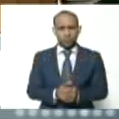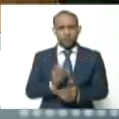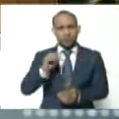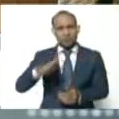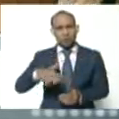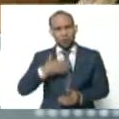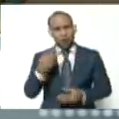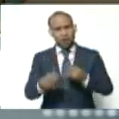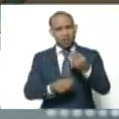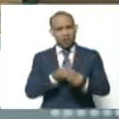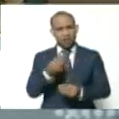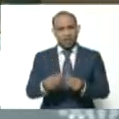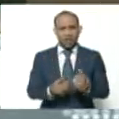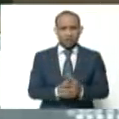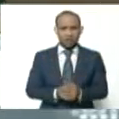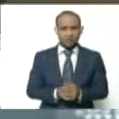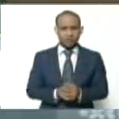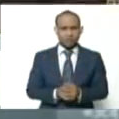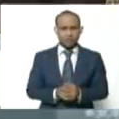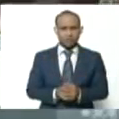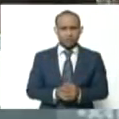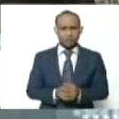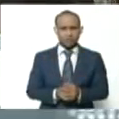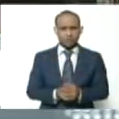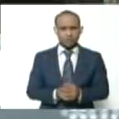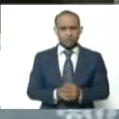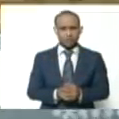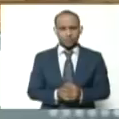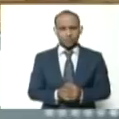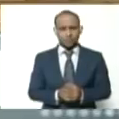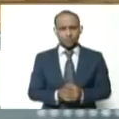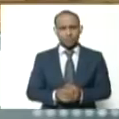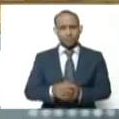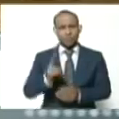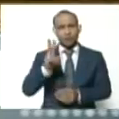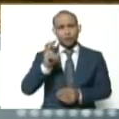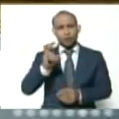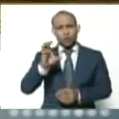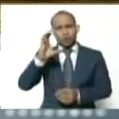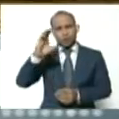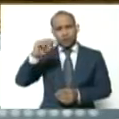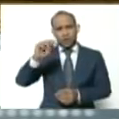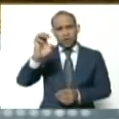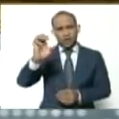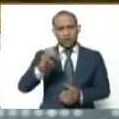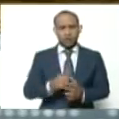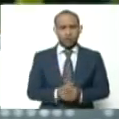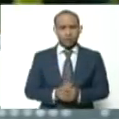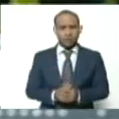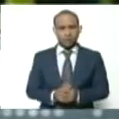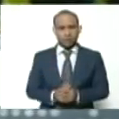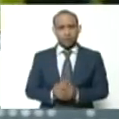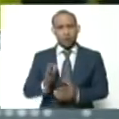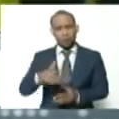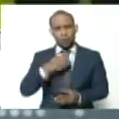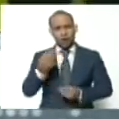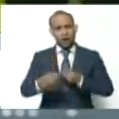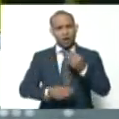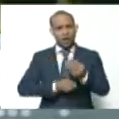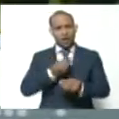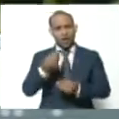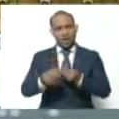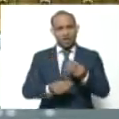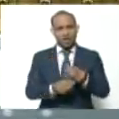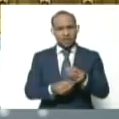el caso y así lo determinare el nuevo Consejo Nacional Electoral, se pueden convocar